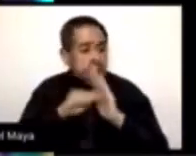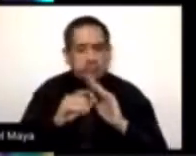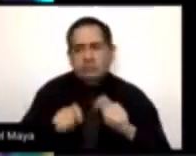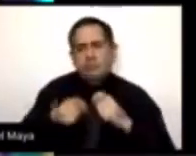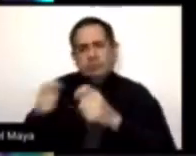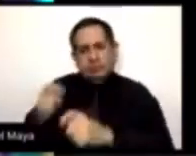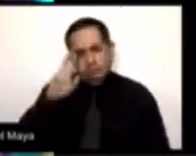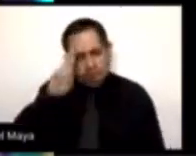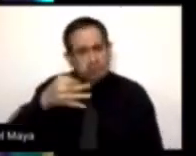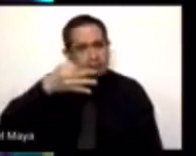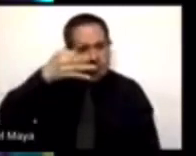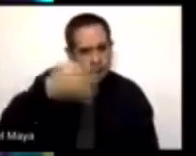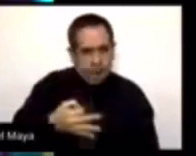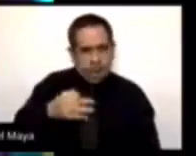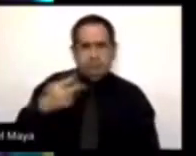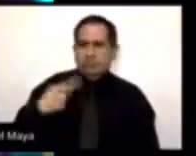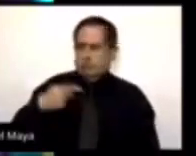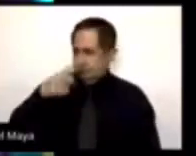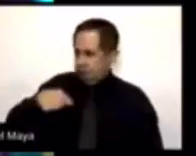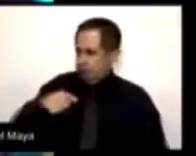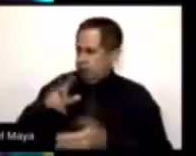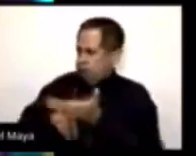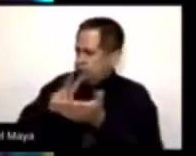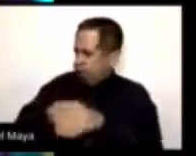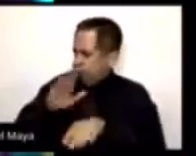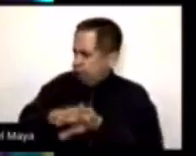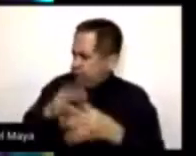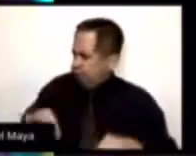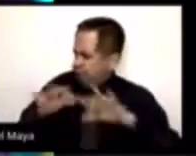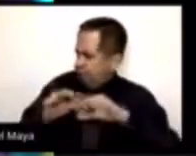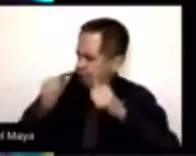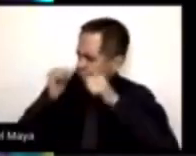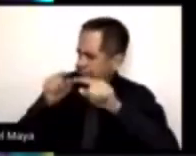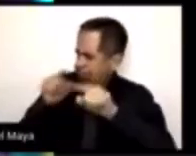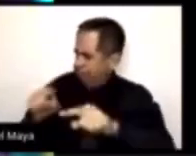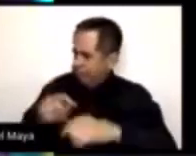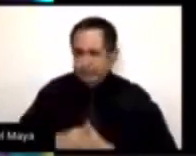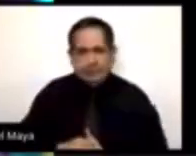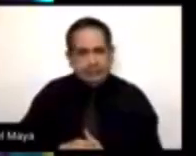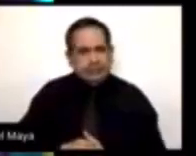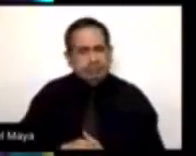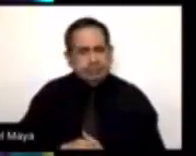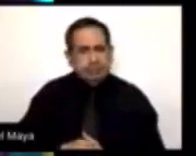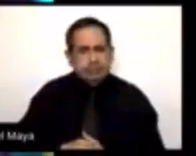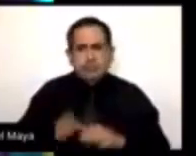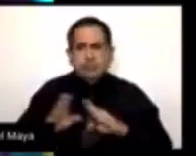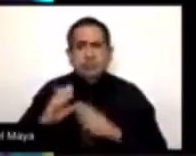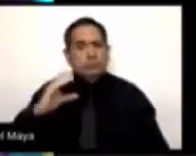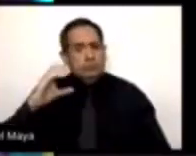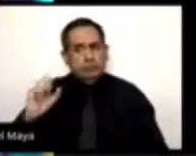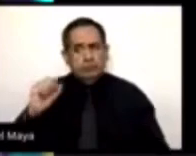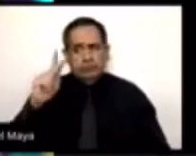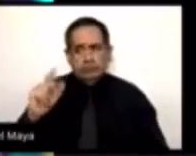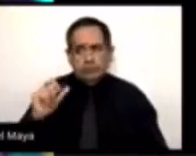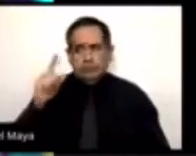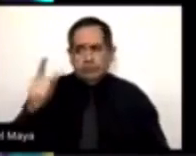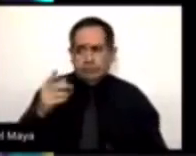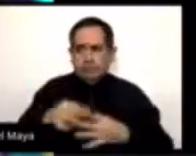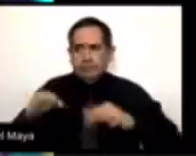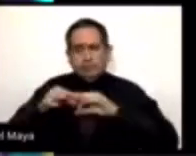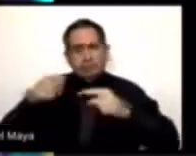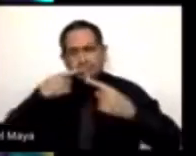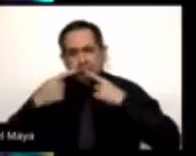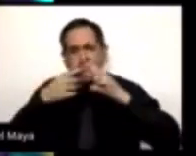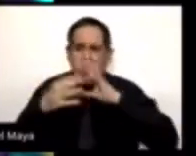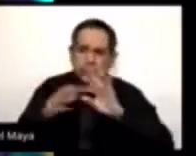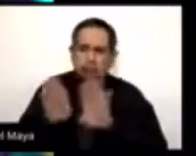la dignidad humana como valor supremo. La aportación de la CEPAL es esencial, ya que precisa